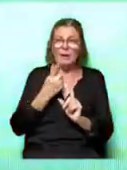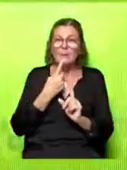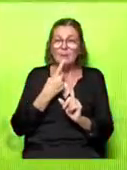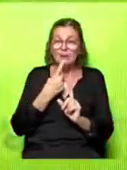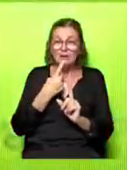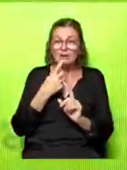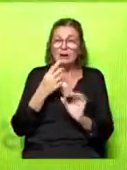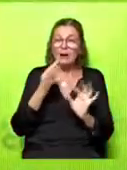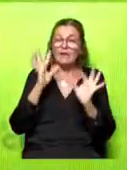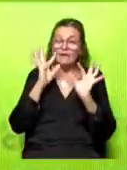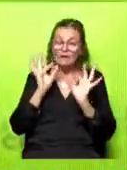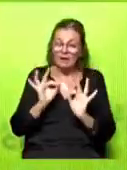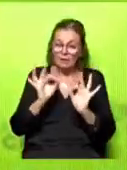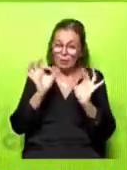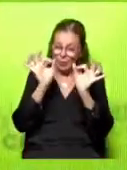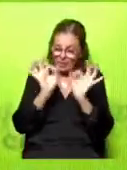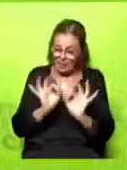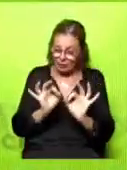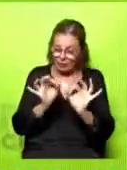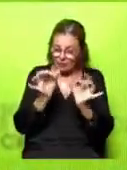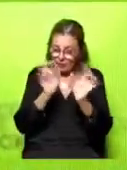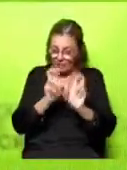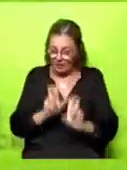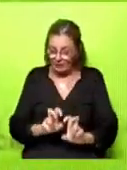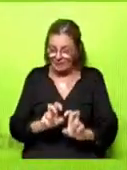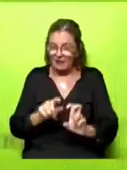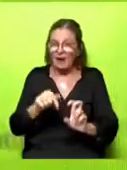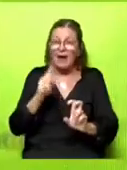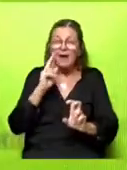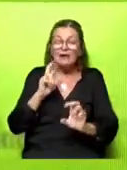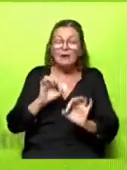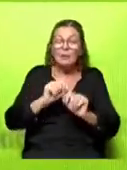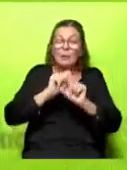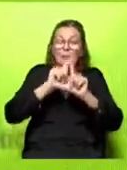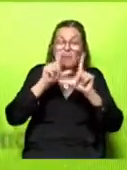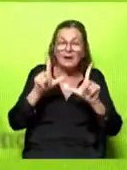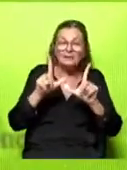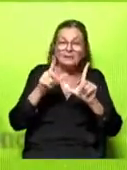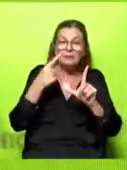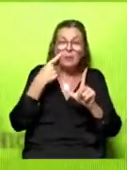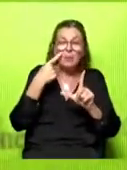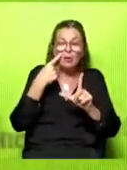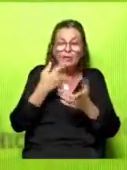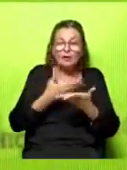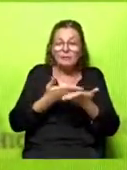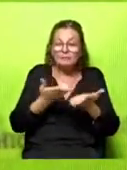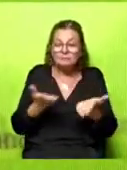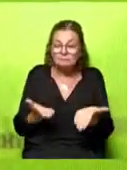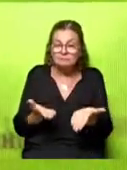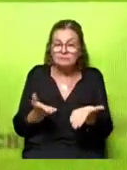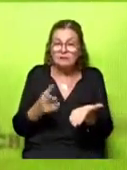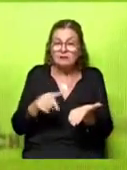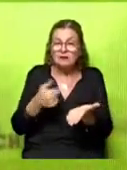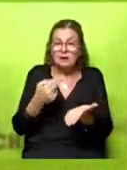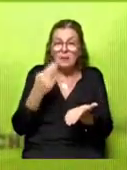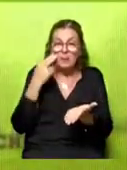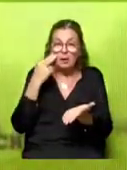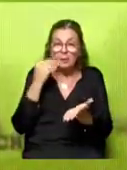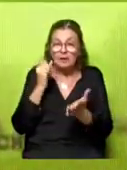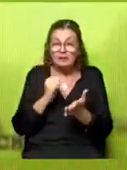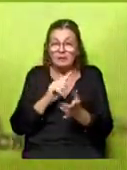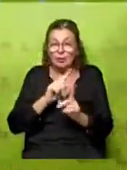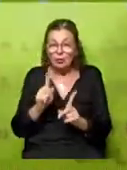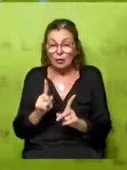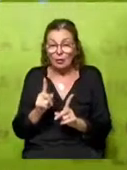muy cuidadosamente, analizarlas y ver cuáles pueden ser sus impactos y también proporcionar la evidencia, en todo caso, de que son perjudiciales o no.